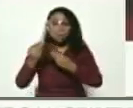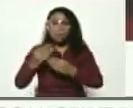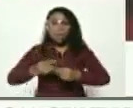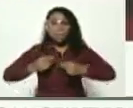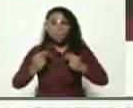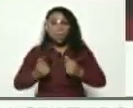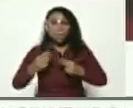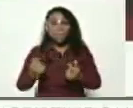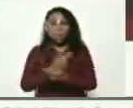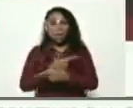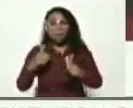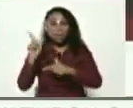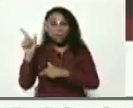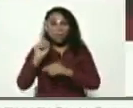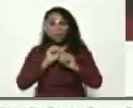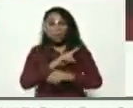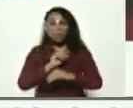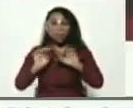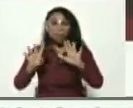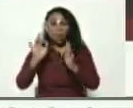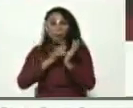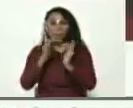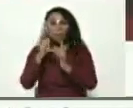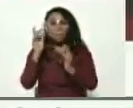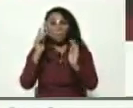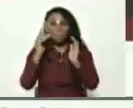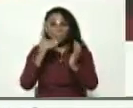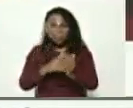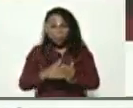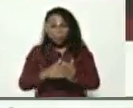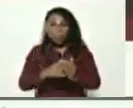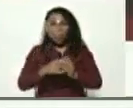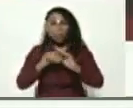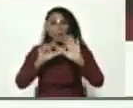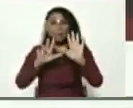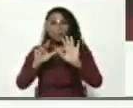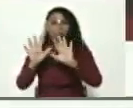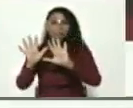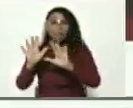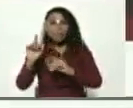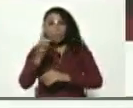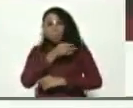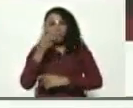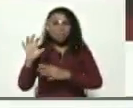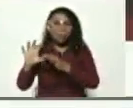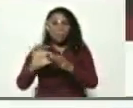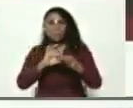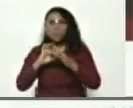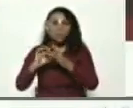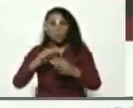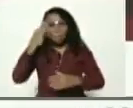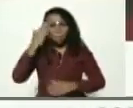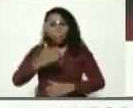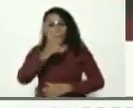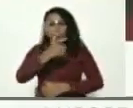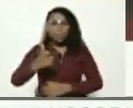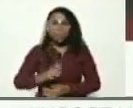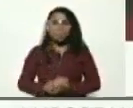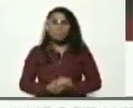de la libertad aquel 19 de abril de 1810, en perfecta unión cívico-militar.